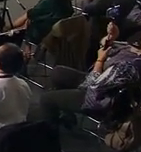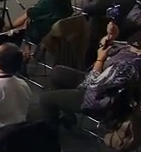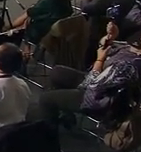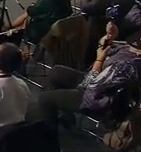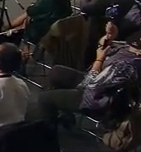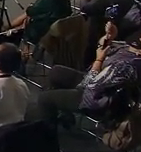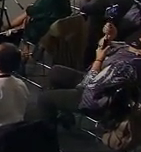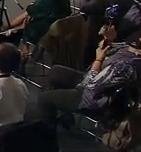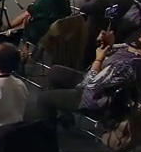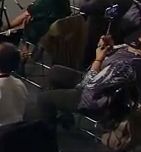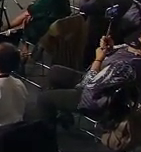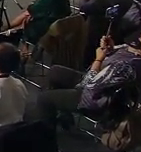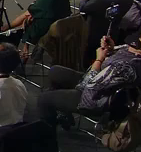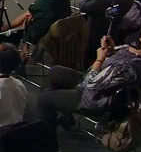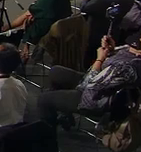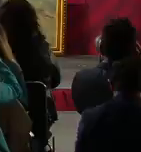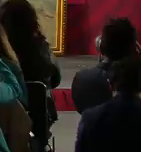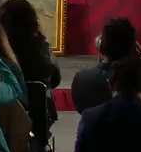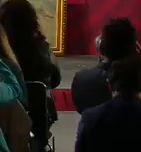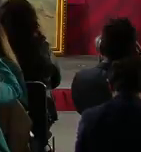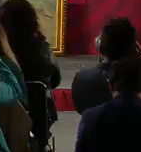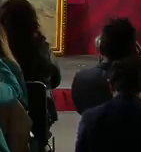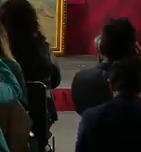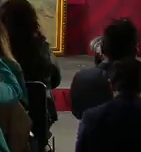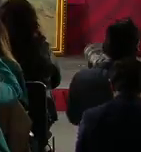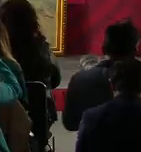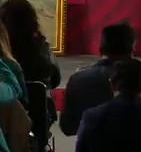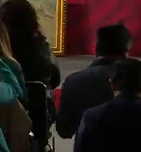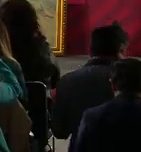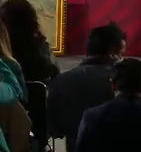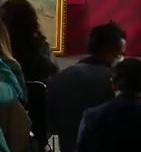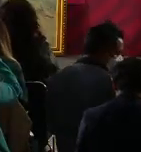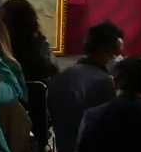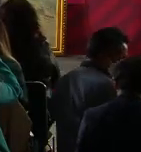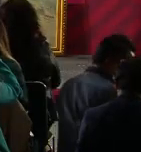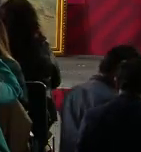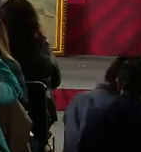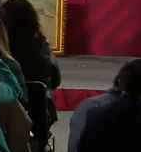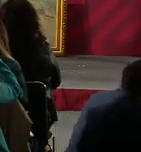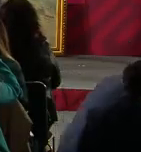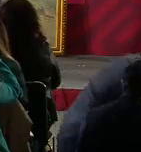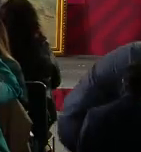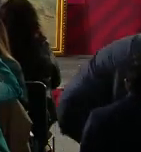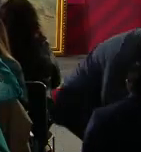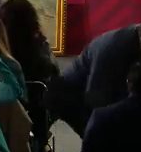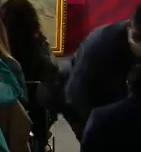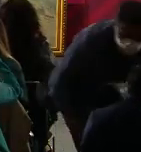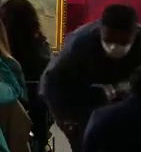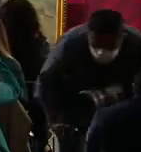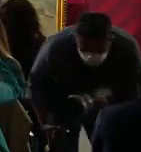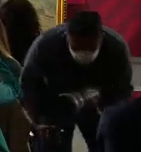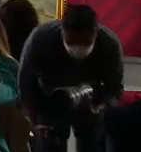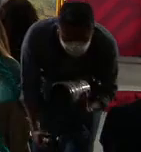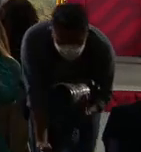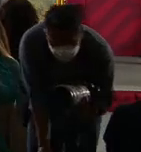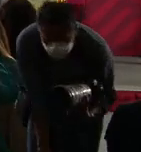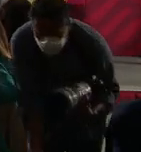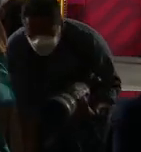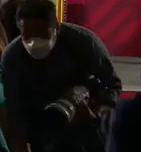inteligente, al gabinete y por supuesto al gran y bendito pueblo mexicano al